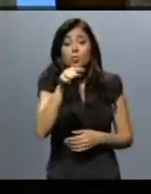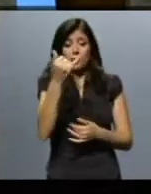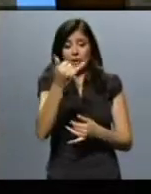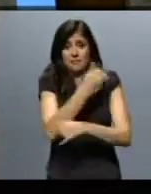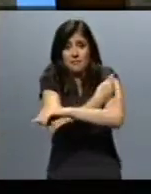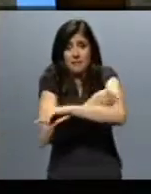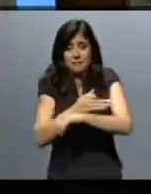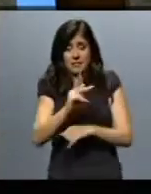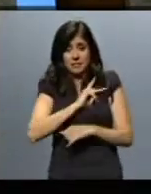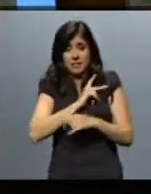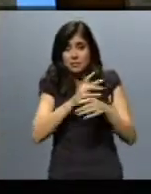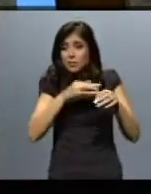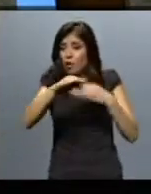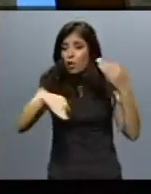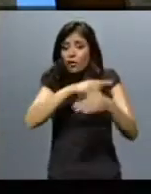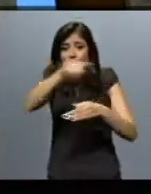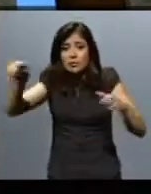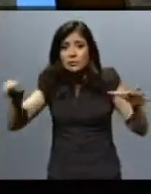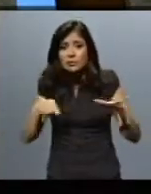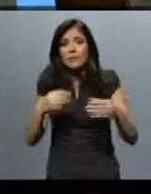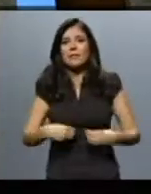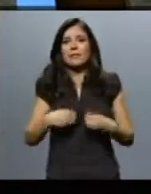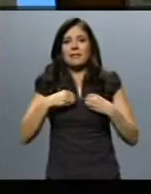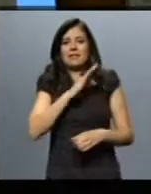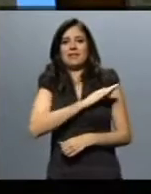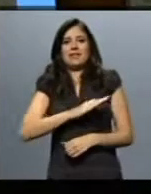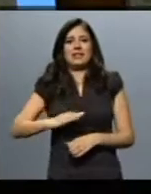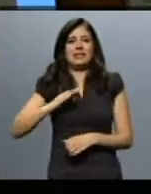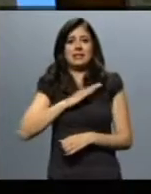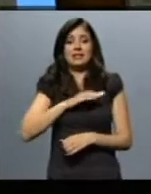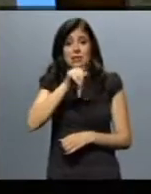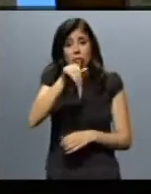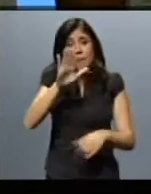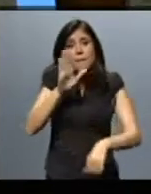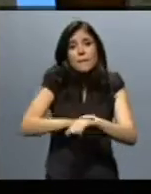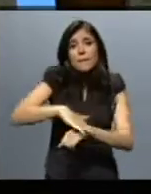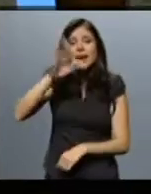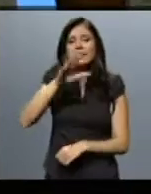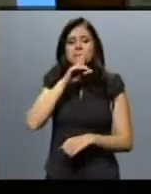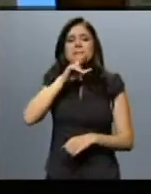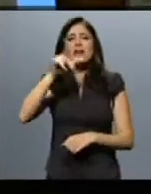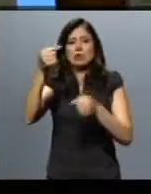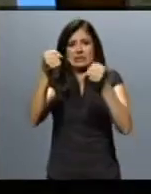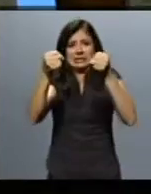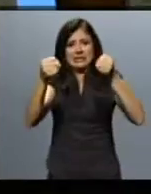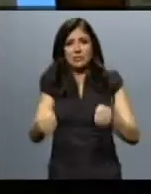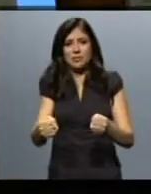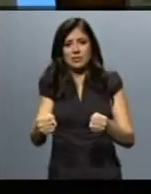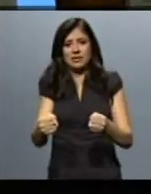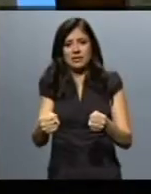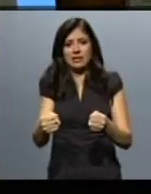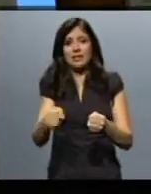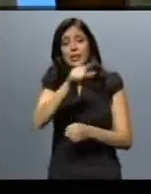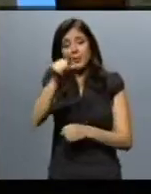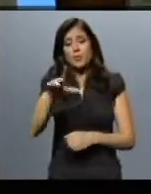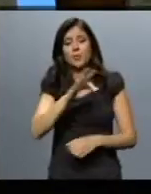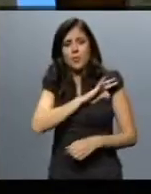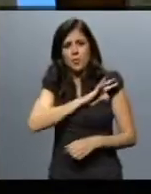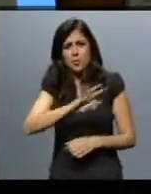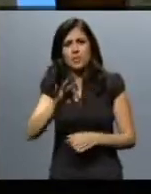tu familia vivan más felices para que tengas más y mejor seguridad para que tengas más